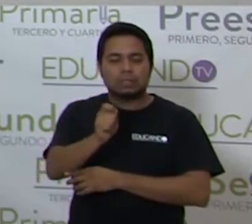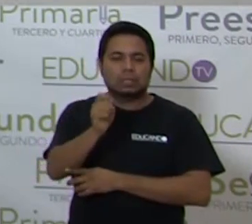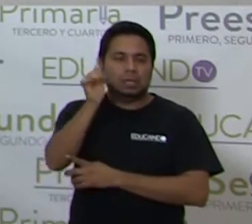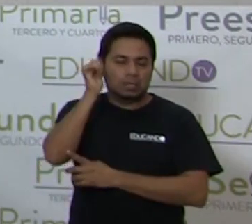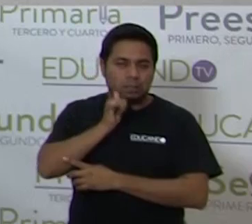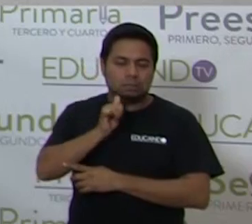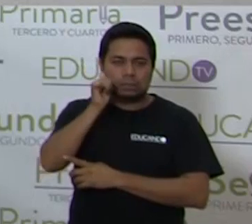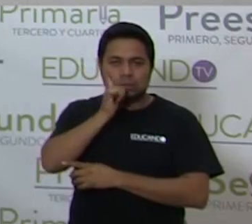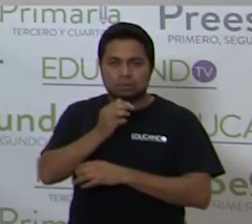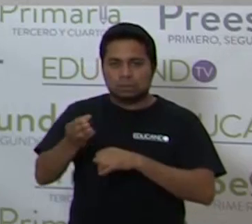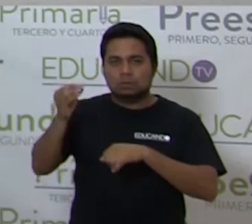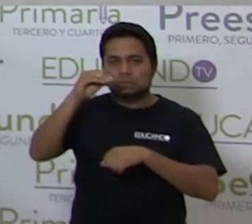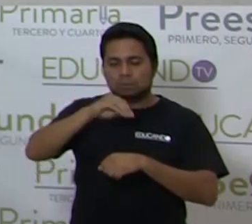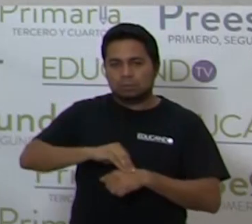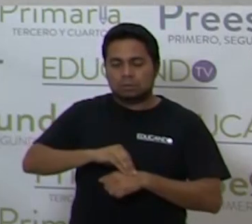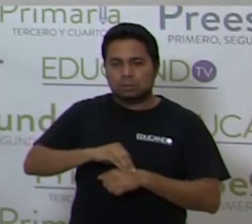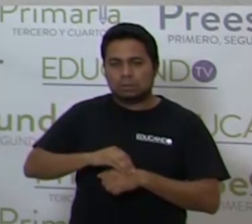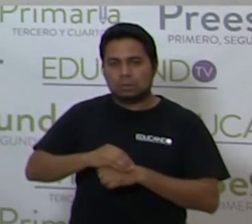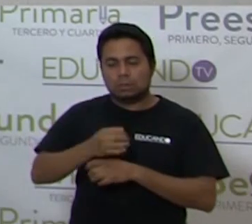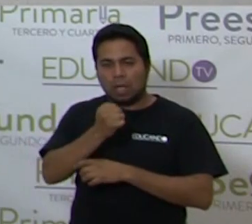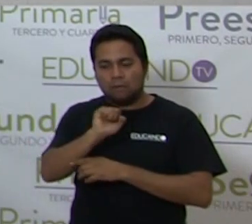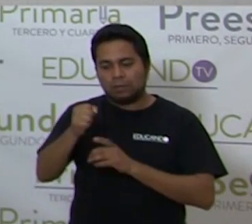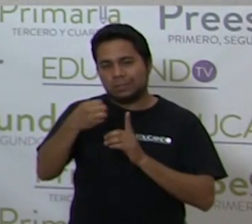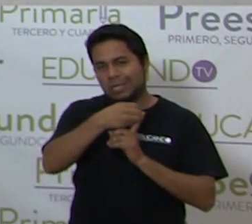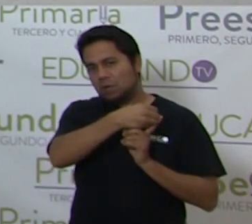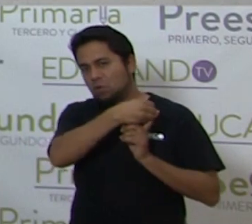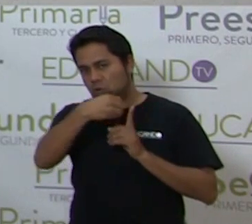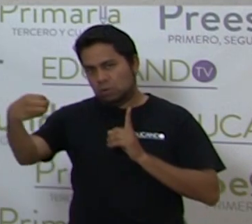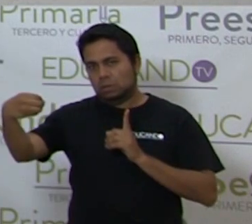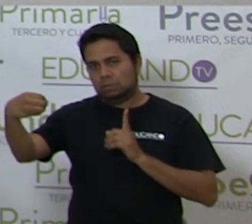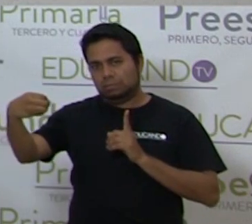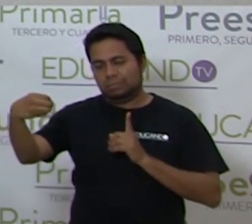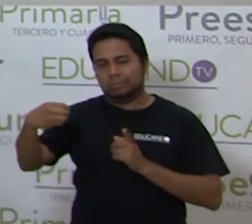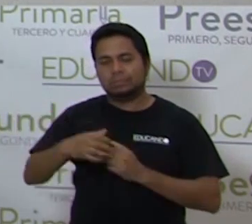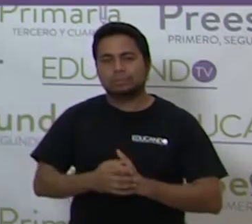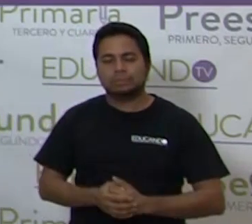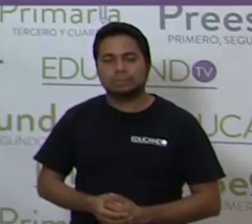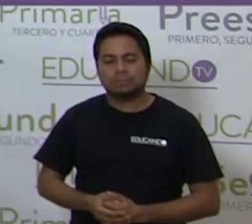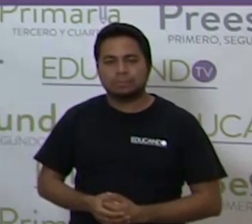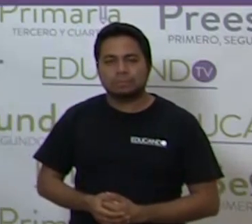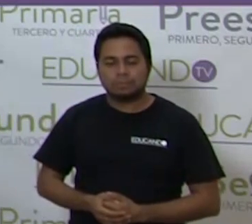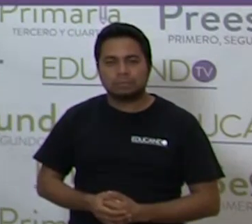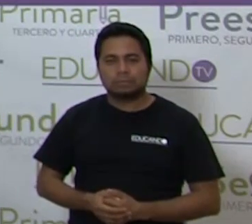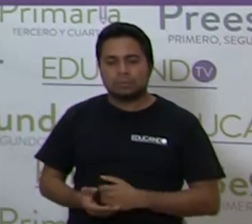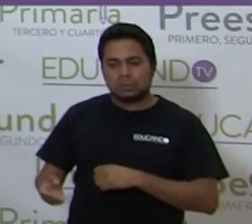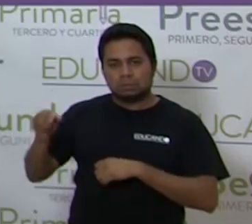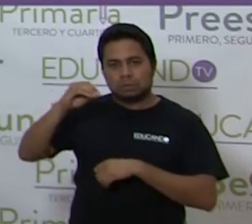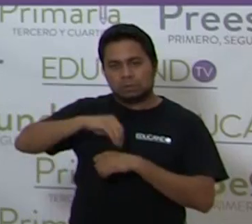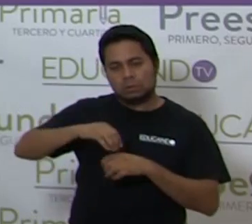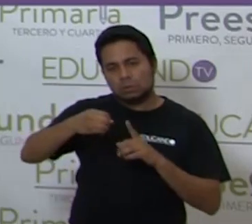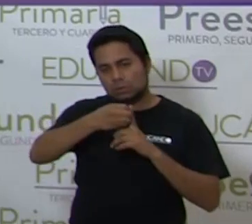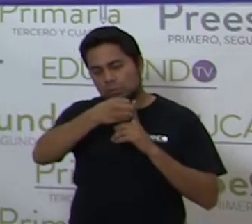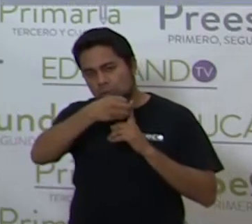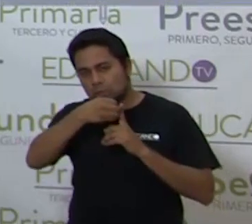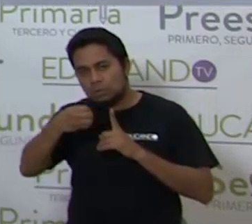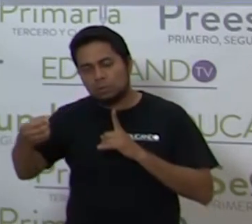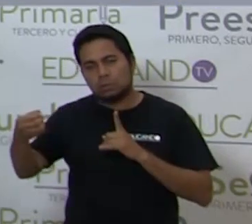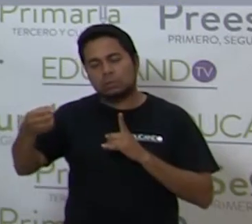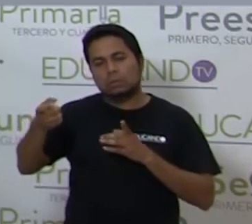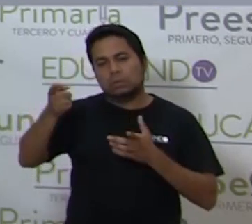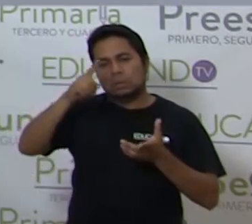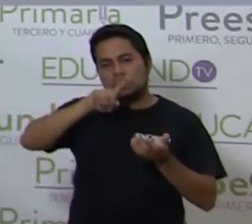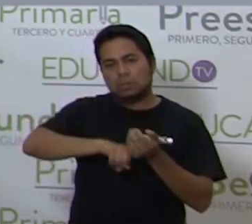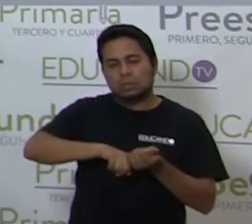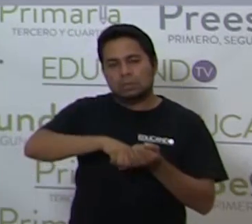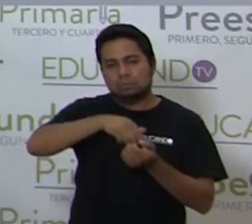de existir un orden. ¿Bien? Debe de existir un orden en todas y cada una